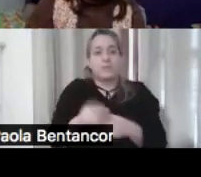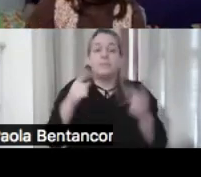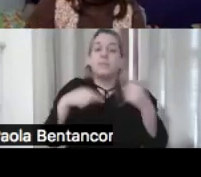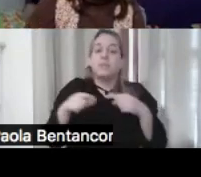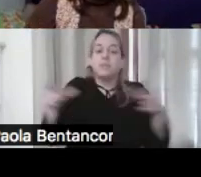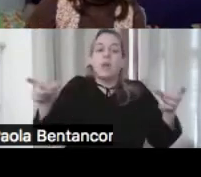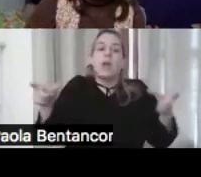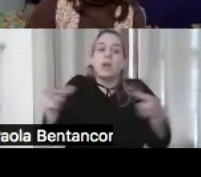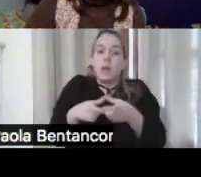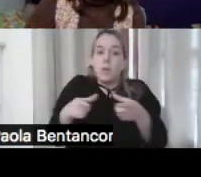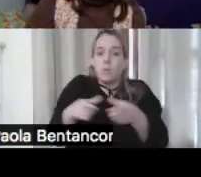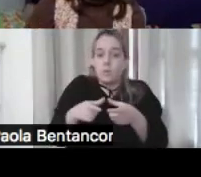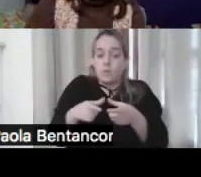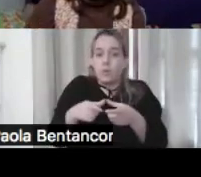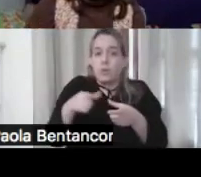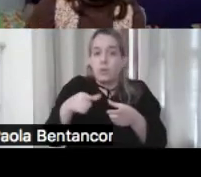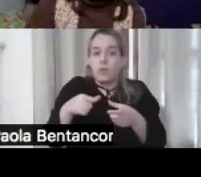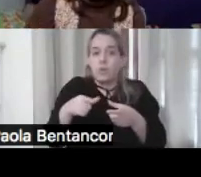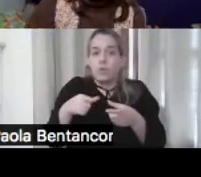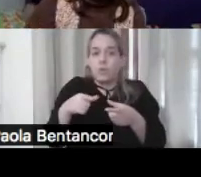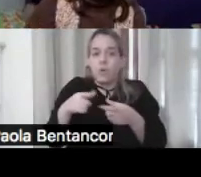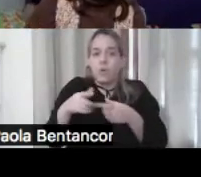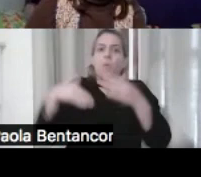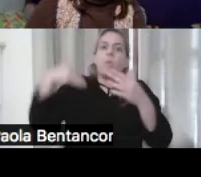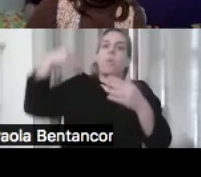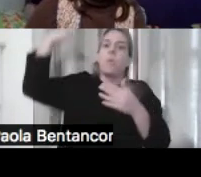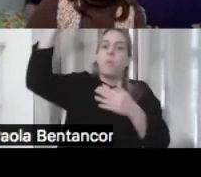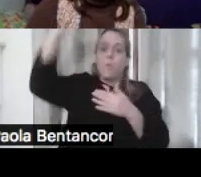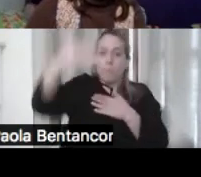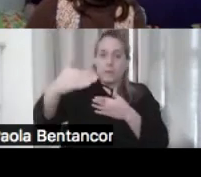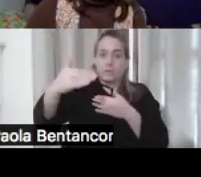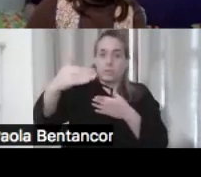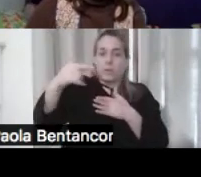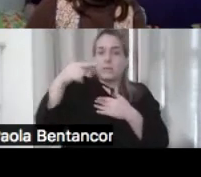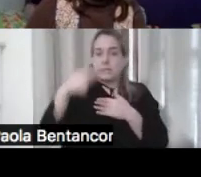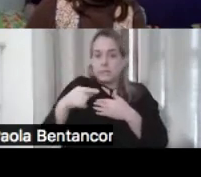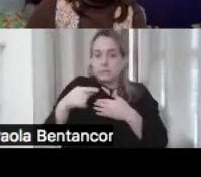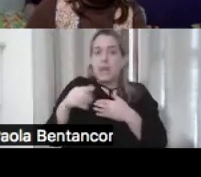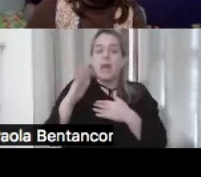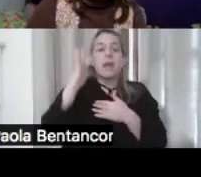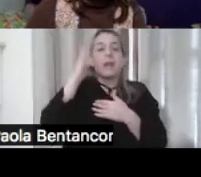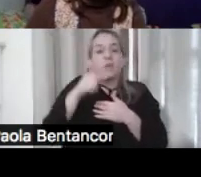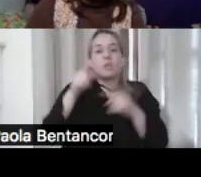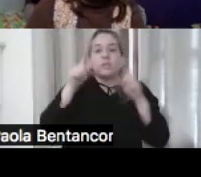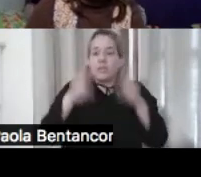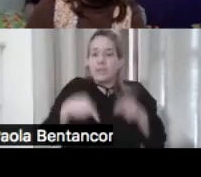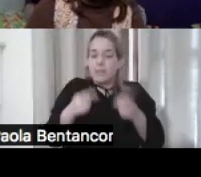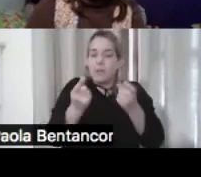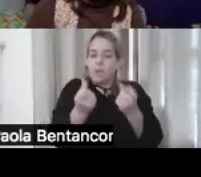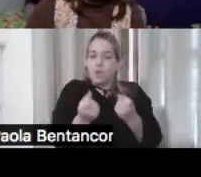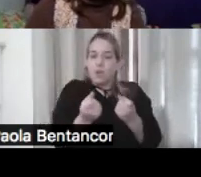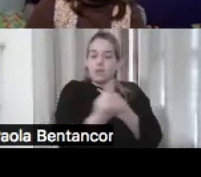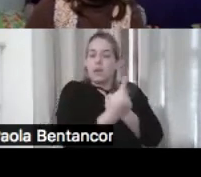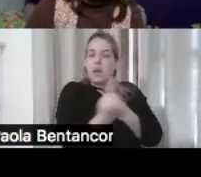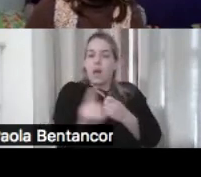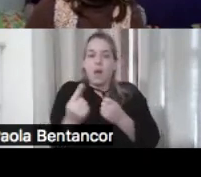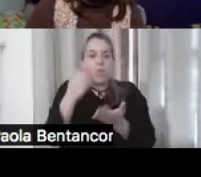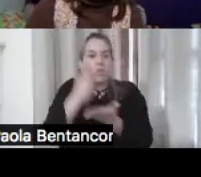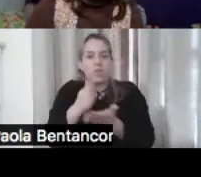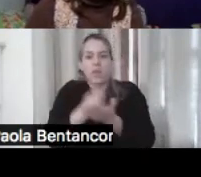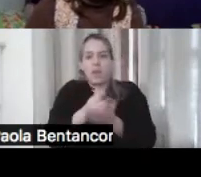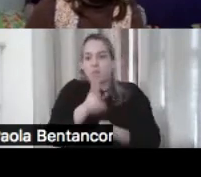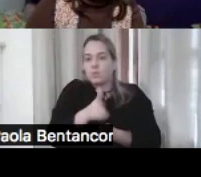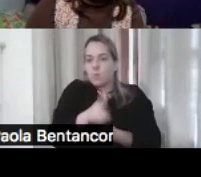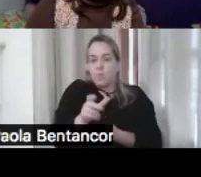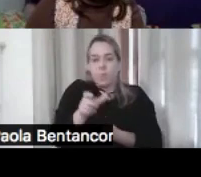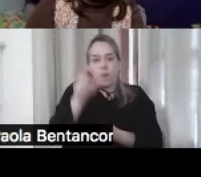allá aún y plantea que además hay que reconocer la necesidad de promover y proteger los derechos humanos